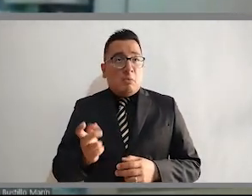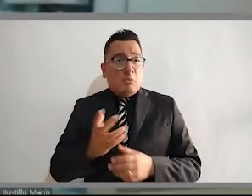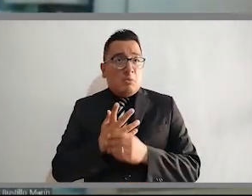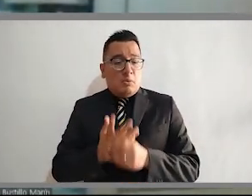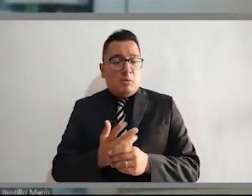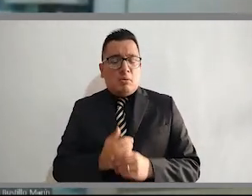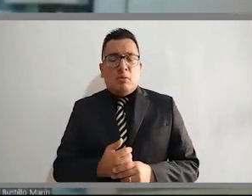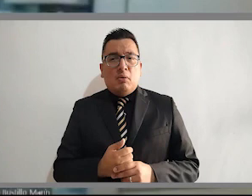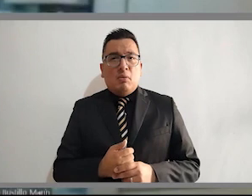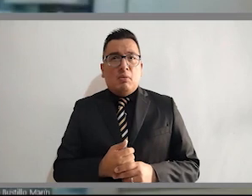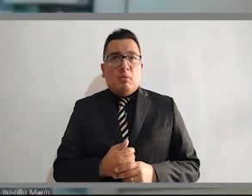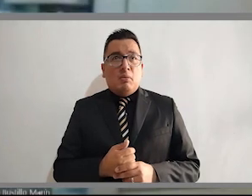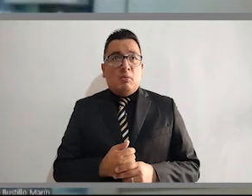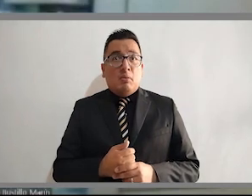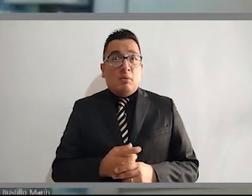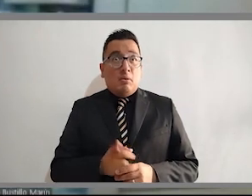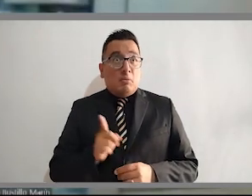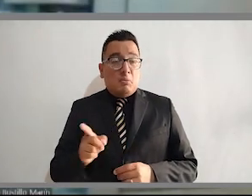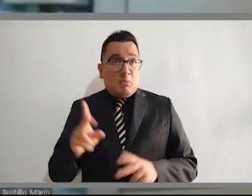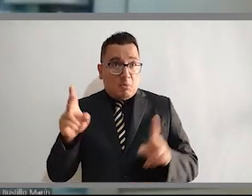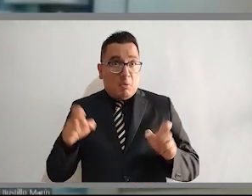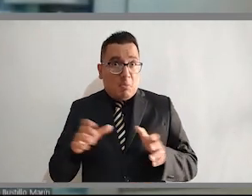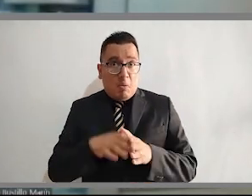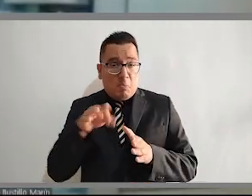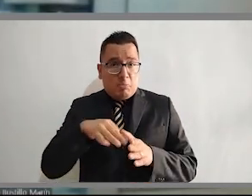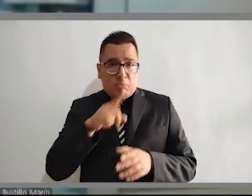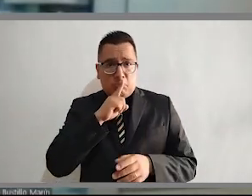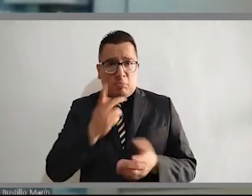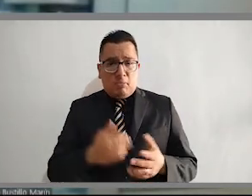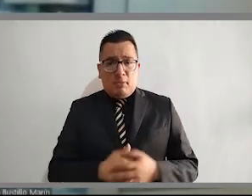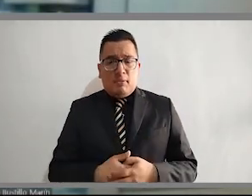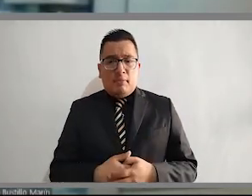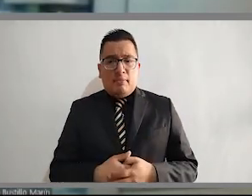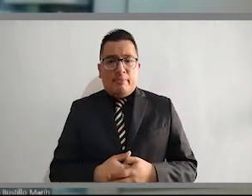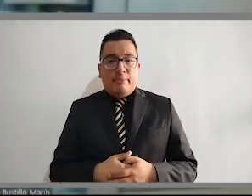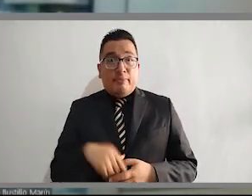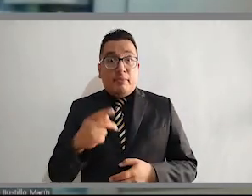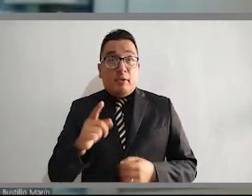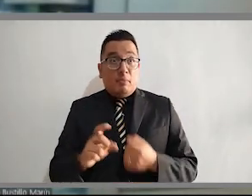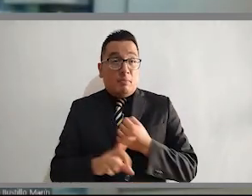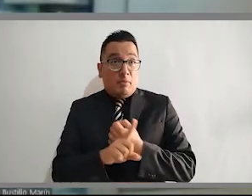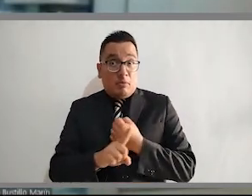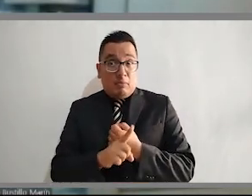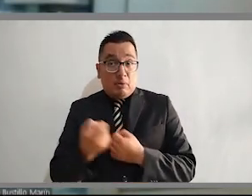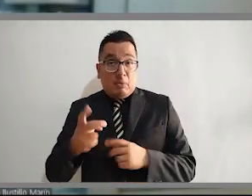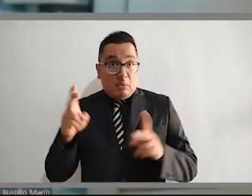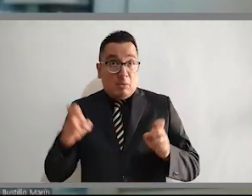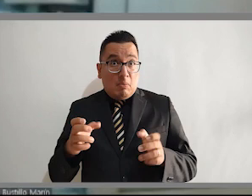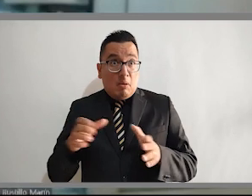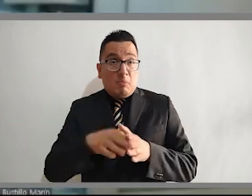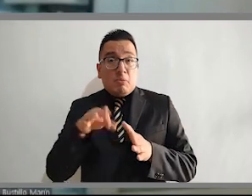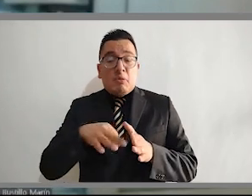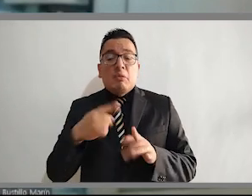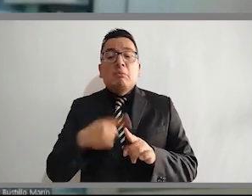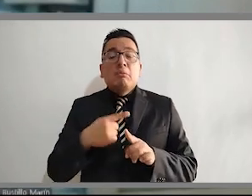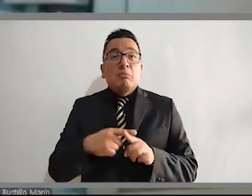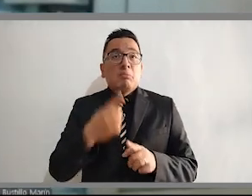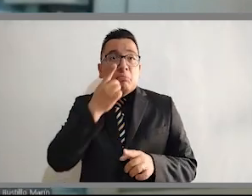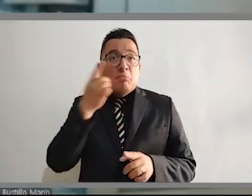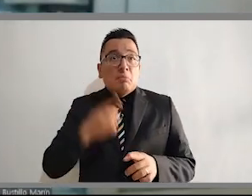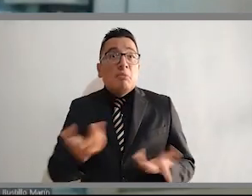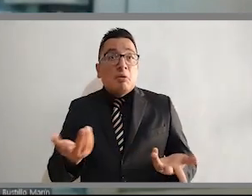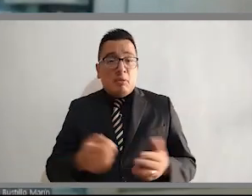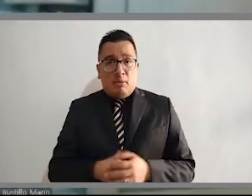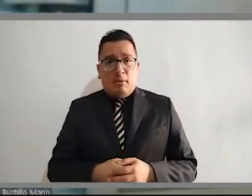se ha dicho que no es tema electoral. El problema es cuando no es tema electoral, ¿ante quién deben